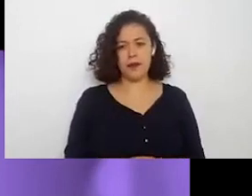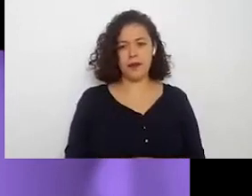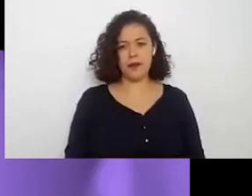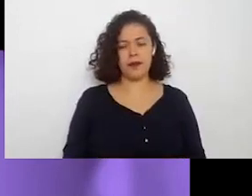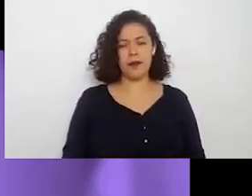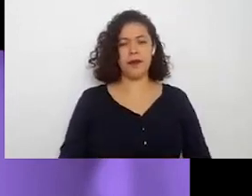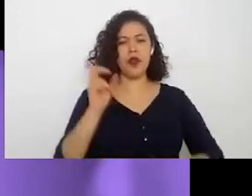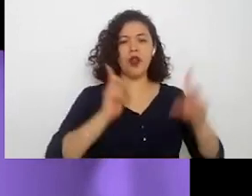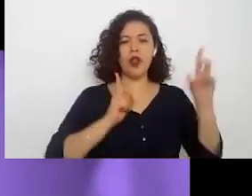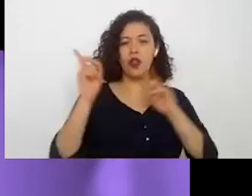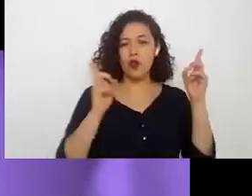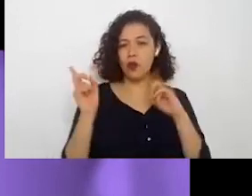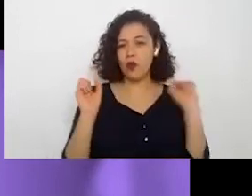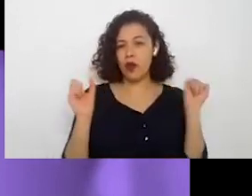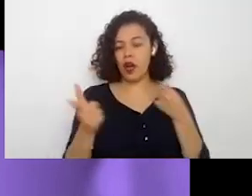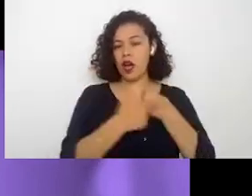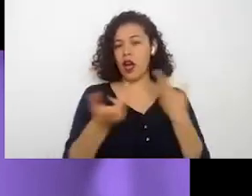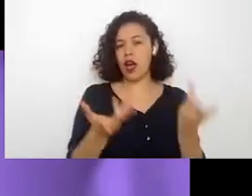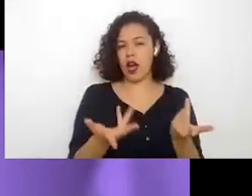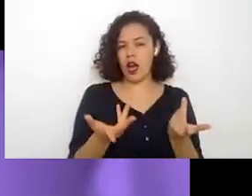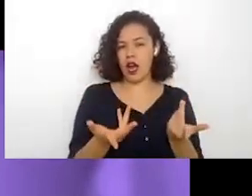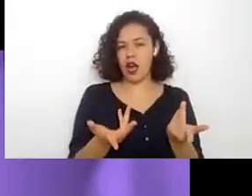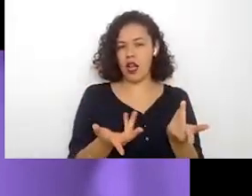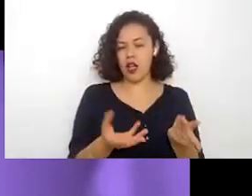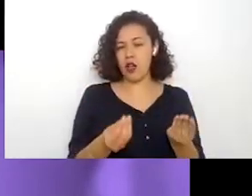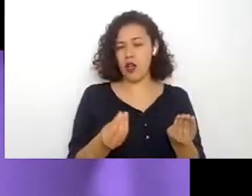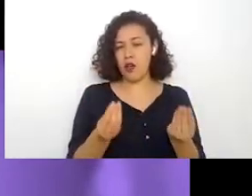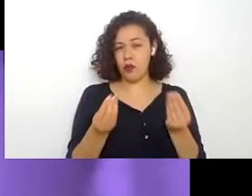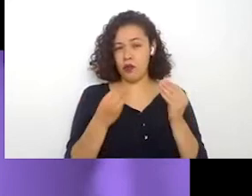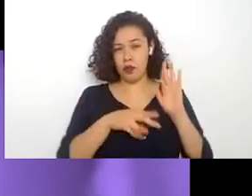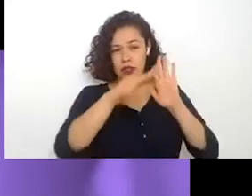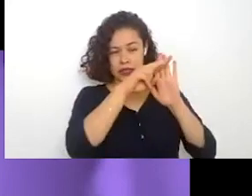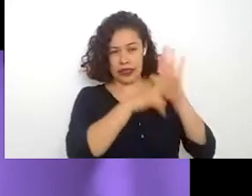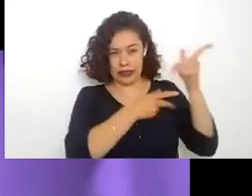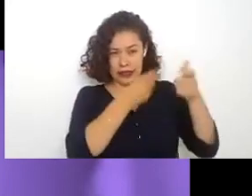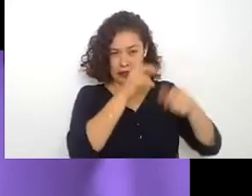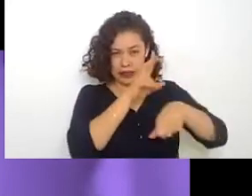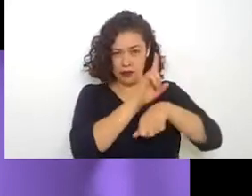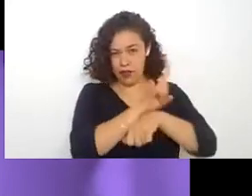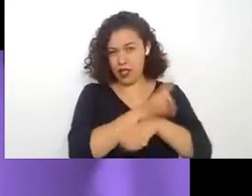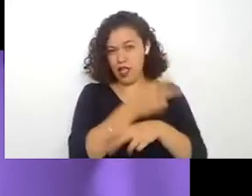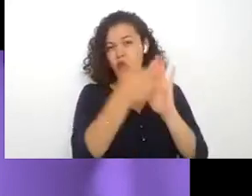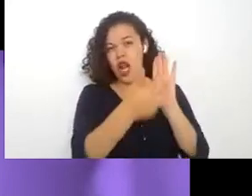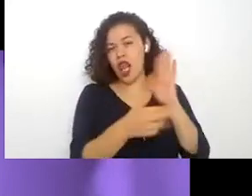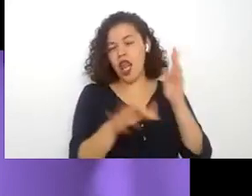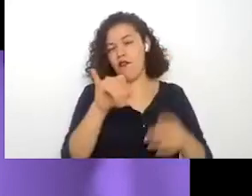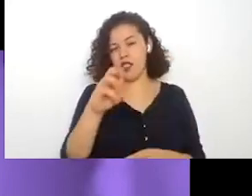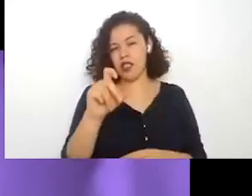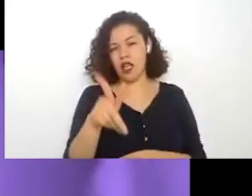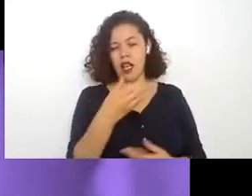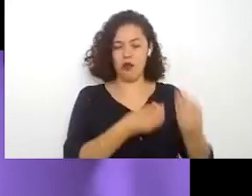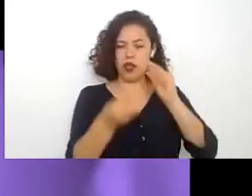¿Alguna duda? ¿Algo que haya quedado? Vimos muchísimas regulaciones fiscales, muchísimo que cumplir en la agenda